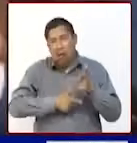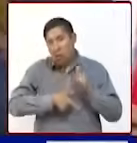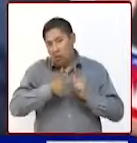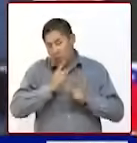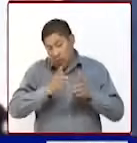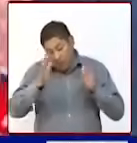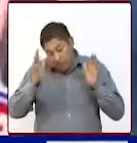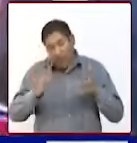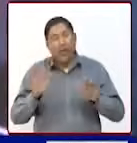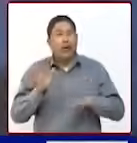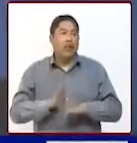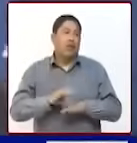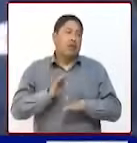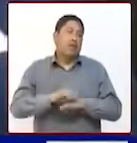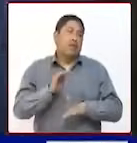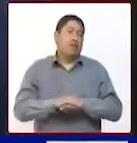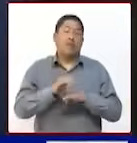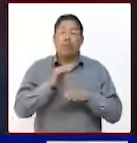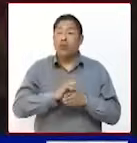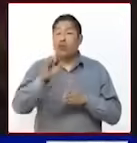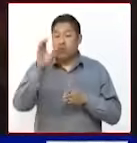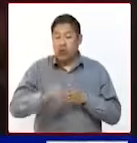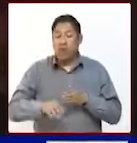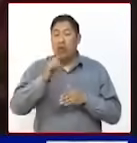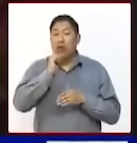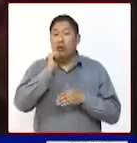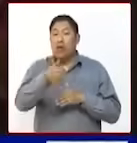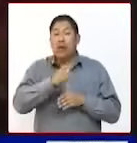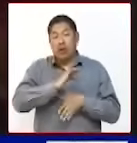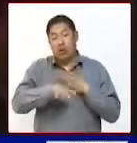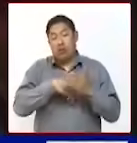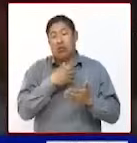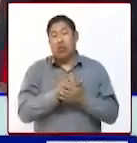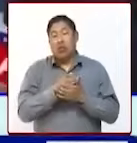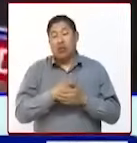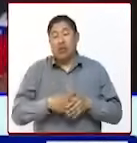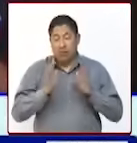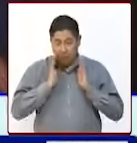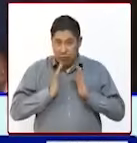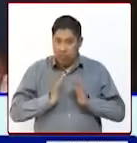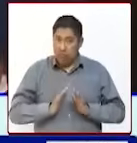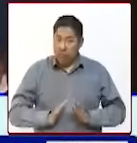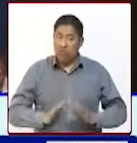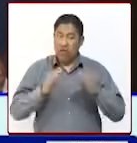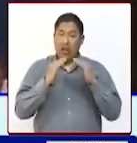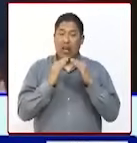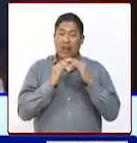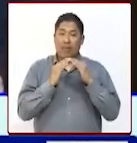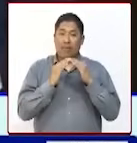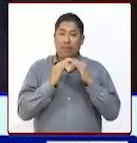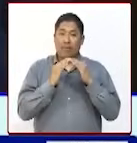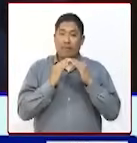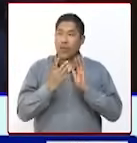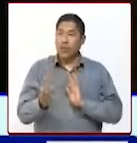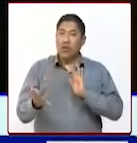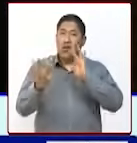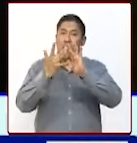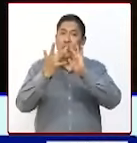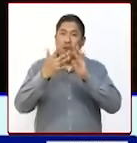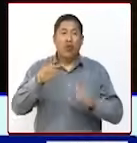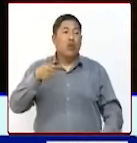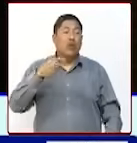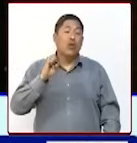las recomendaciones están en que deba de cumplir y que mañana todos nos podamos censar en casita. Muy bien, gracias, John. Vamos rápidamente con Giovanna Cárdenas